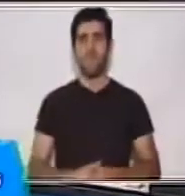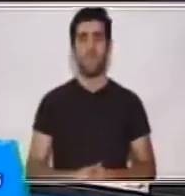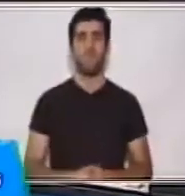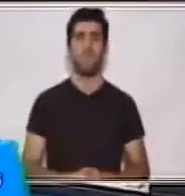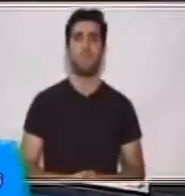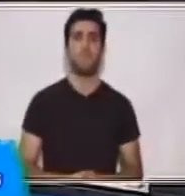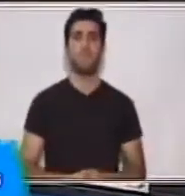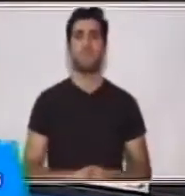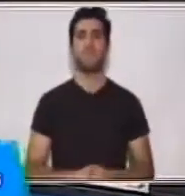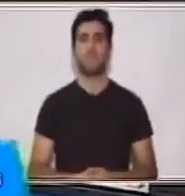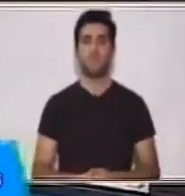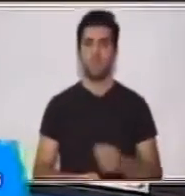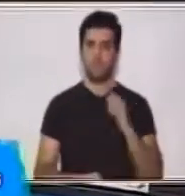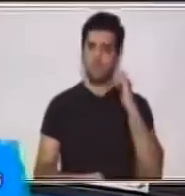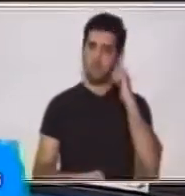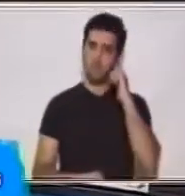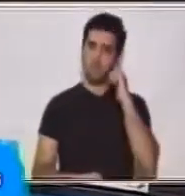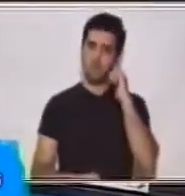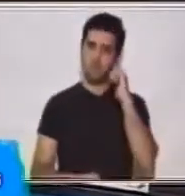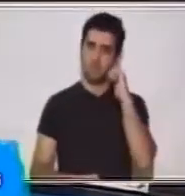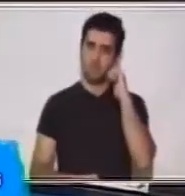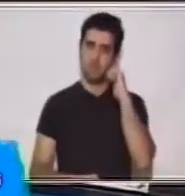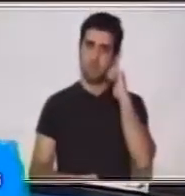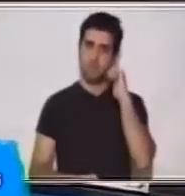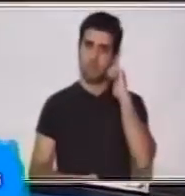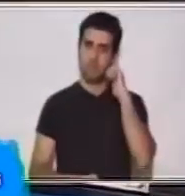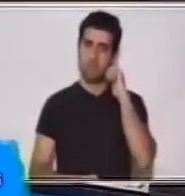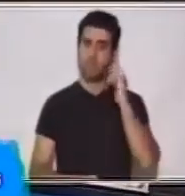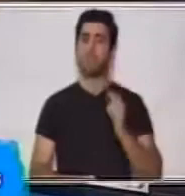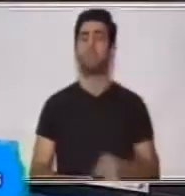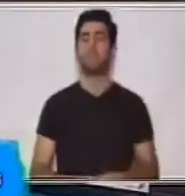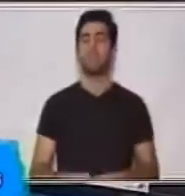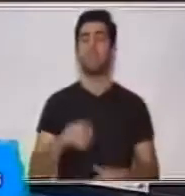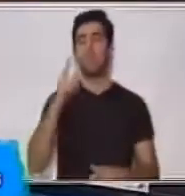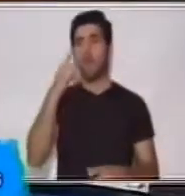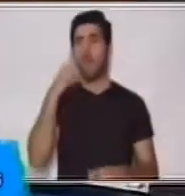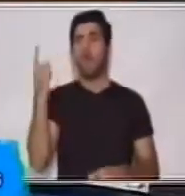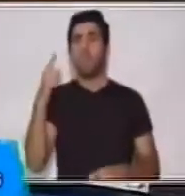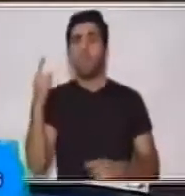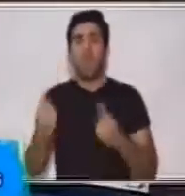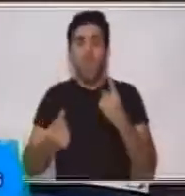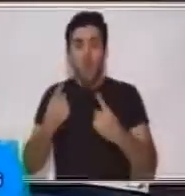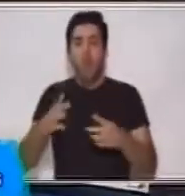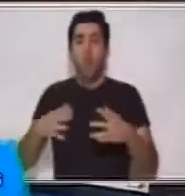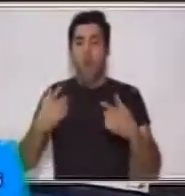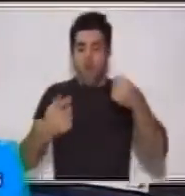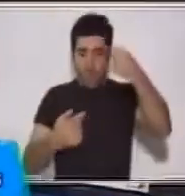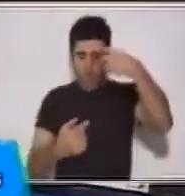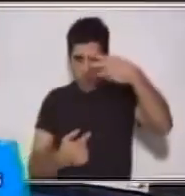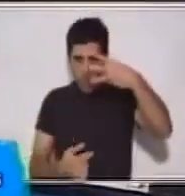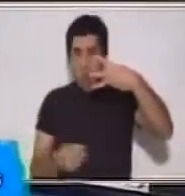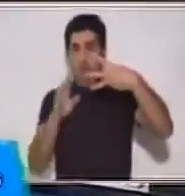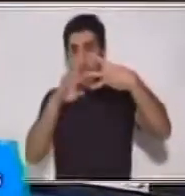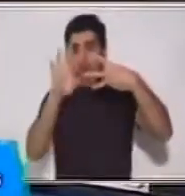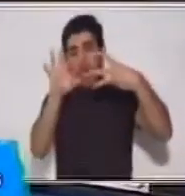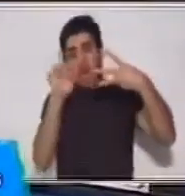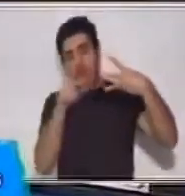y yo tengo que encontrar mi valor de hipotenusa. Entonces vamos a buscar cuál de las razones va a tener